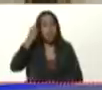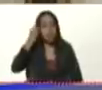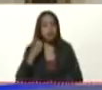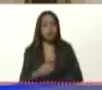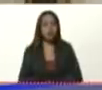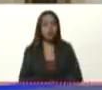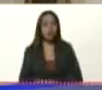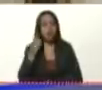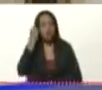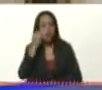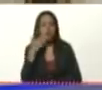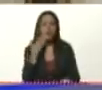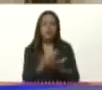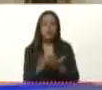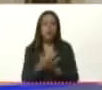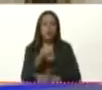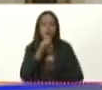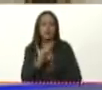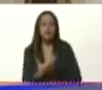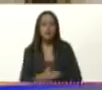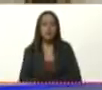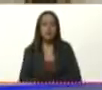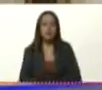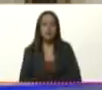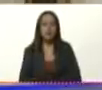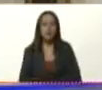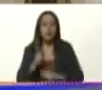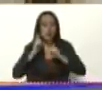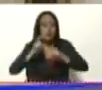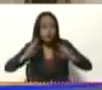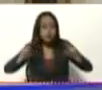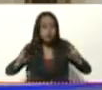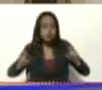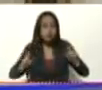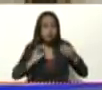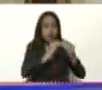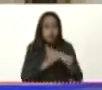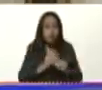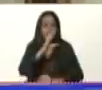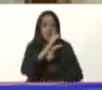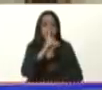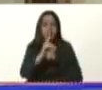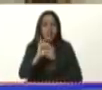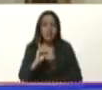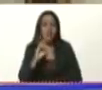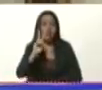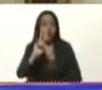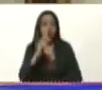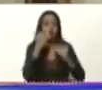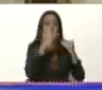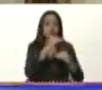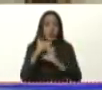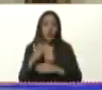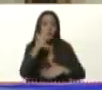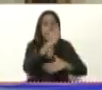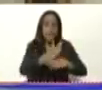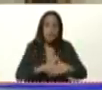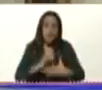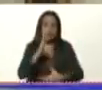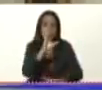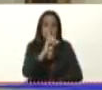parece muy bien la propuesta de preparar los CDI en dos fases. La mitad de los CDI